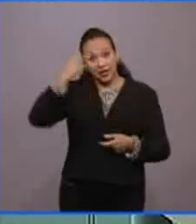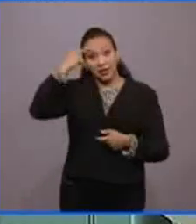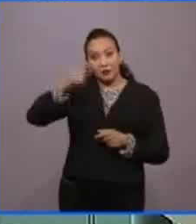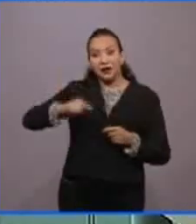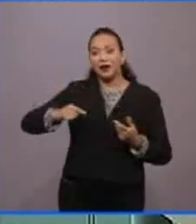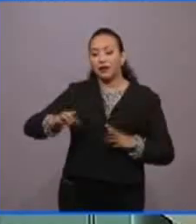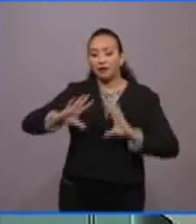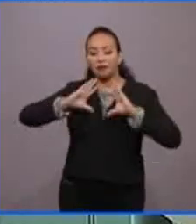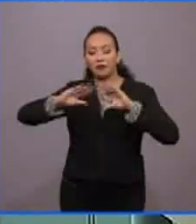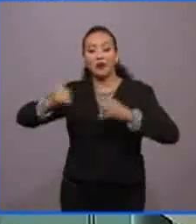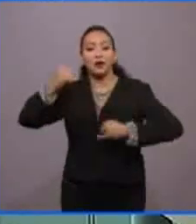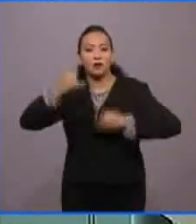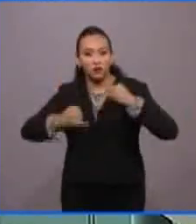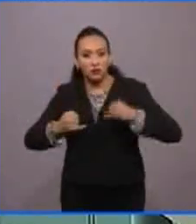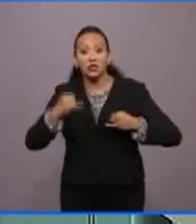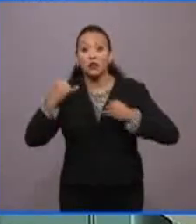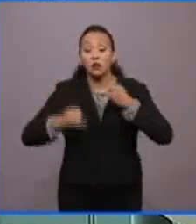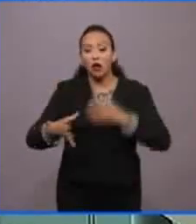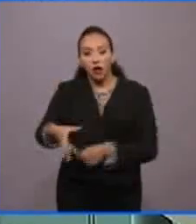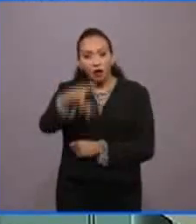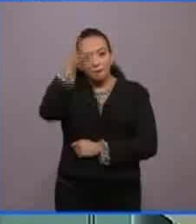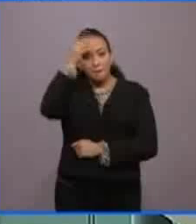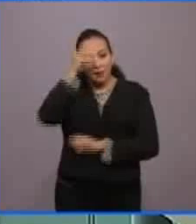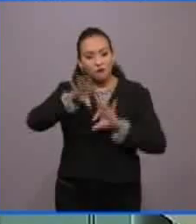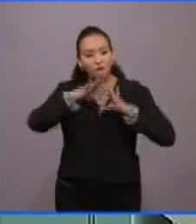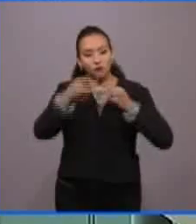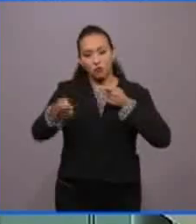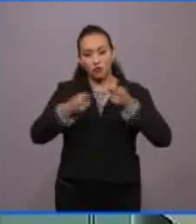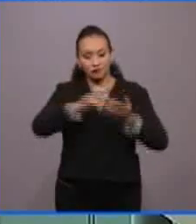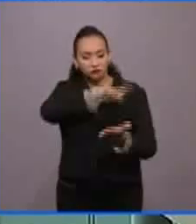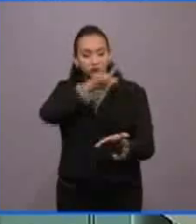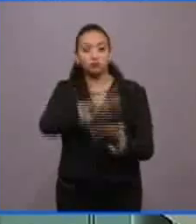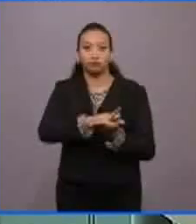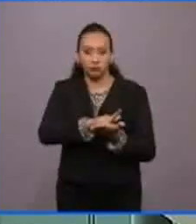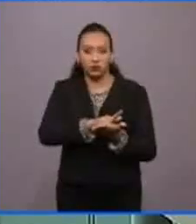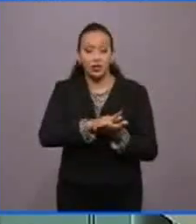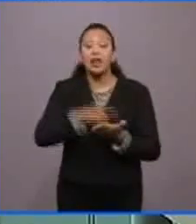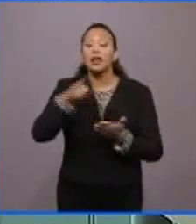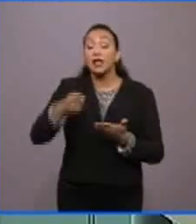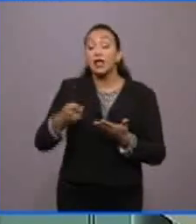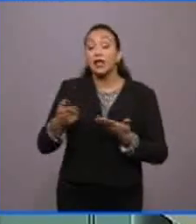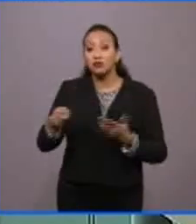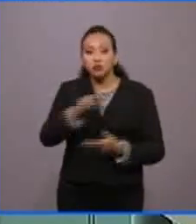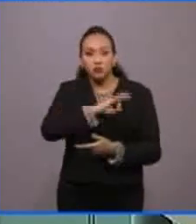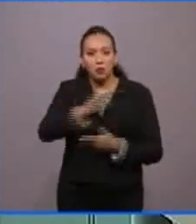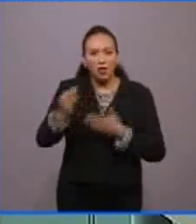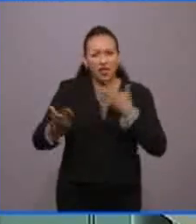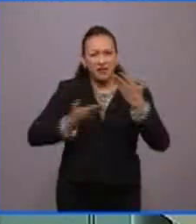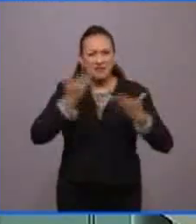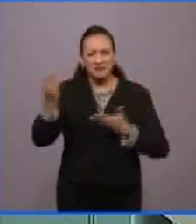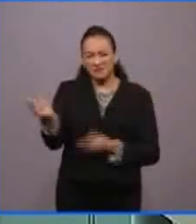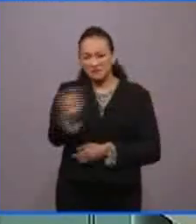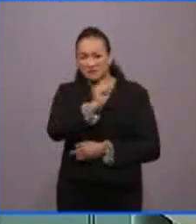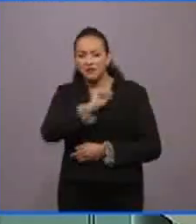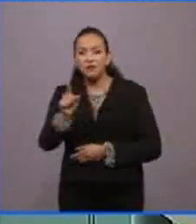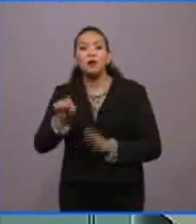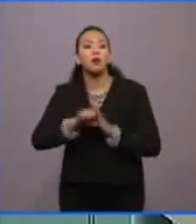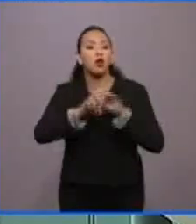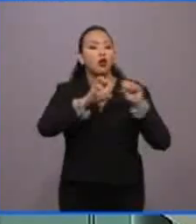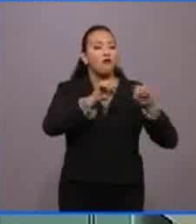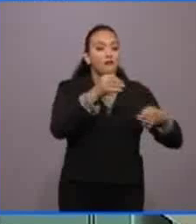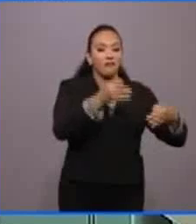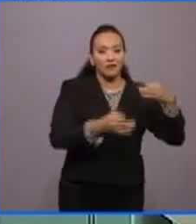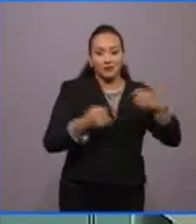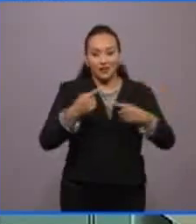la promoción, la permanencia, para la actualización de las personas que ejercen actividades jurisdiccionales en juzgados